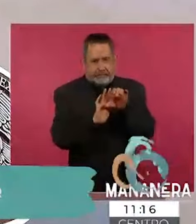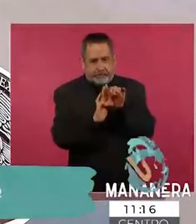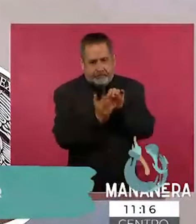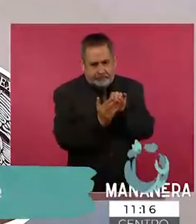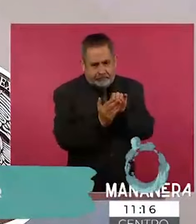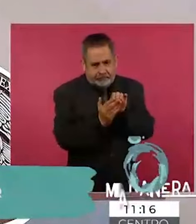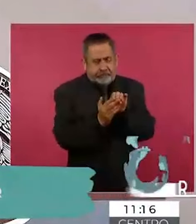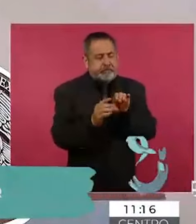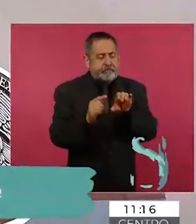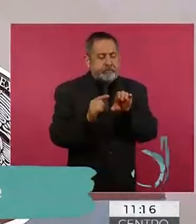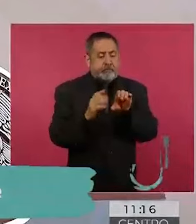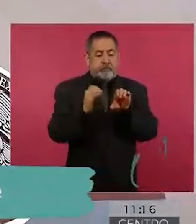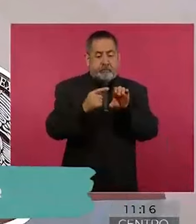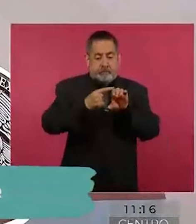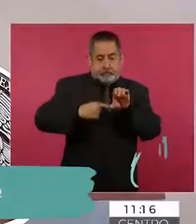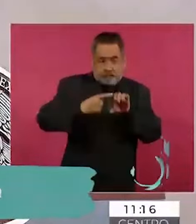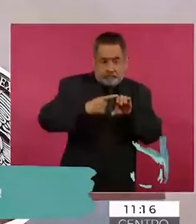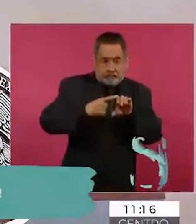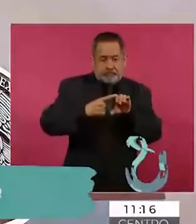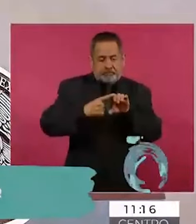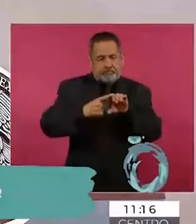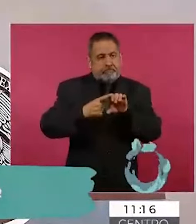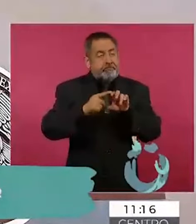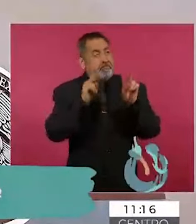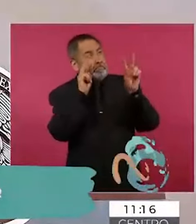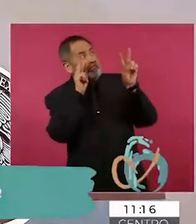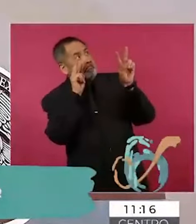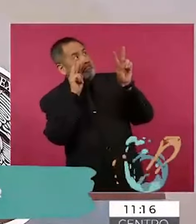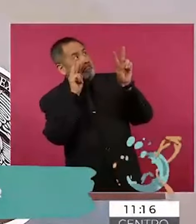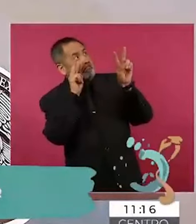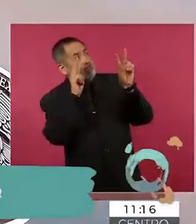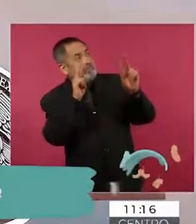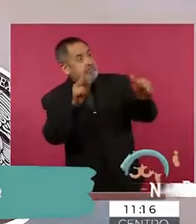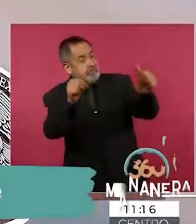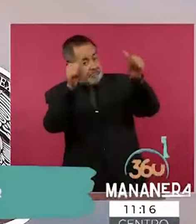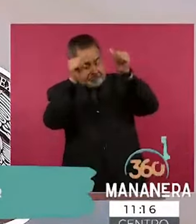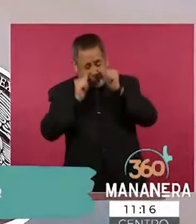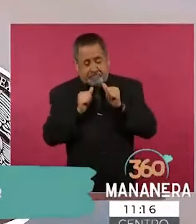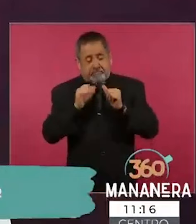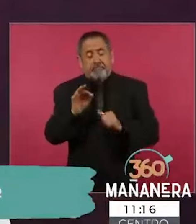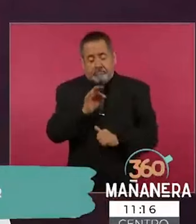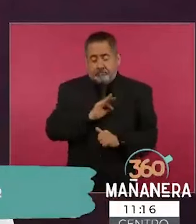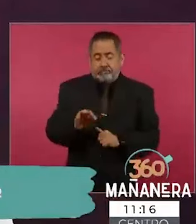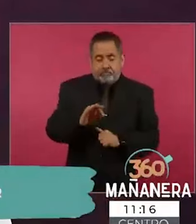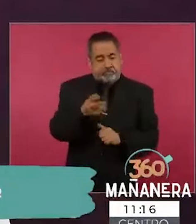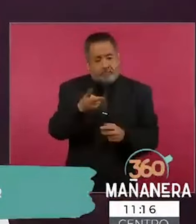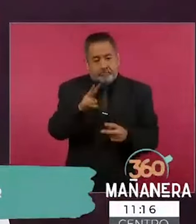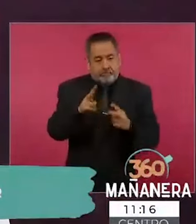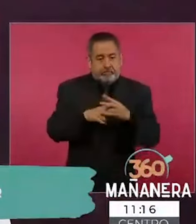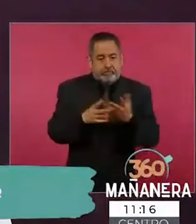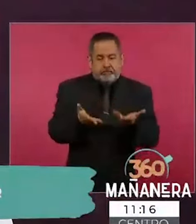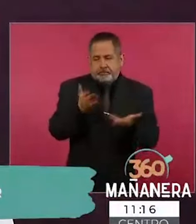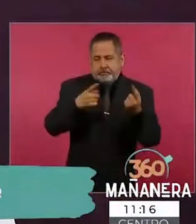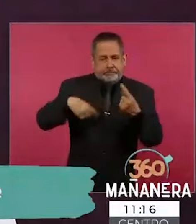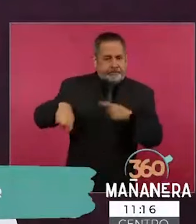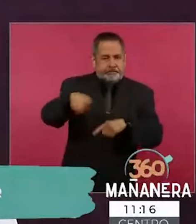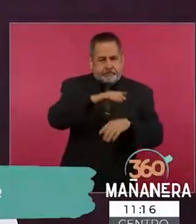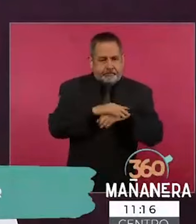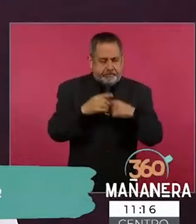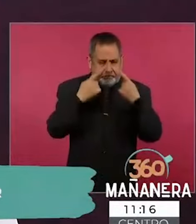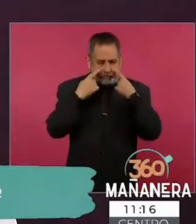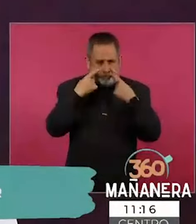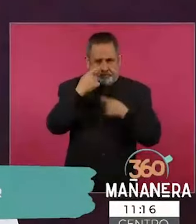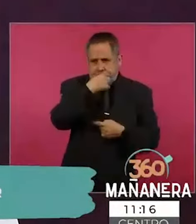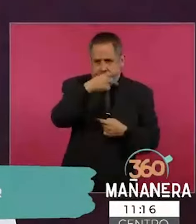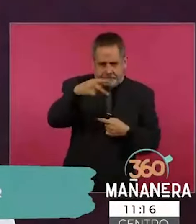causar un problema de visión de ceguera parcial o inclusive total dependiendo también de las condiciones de los ojos de